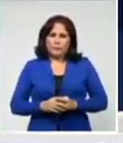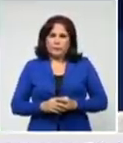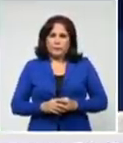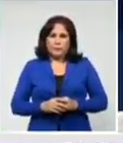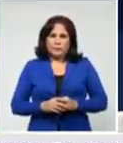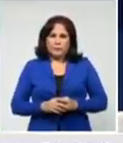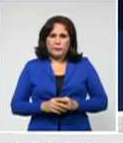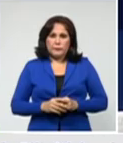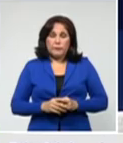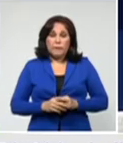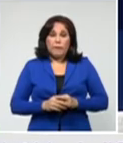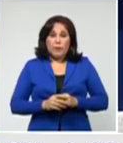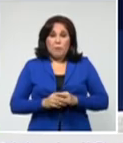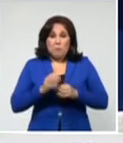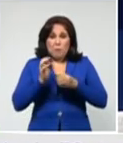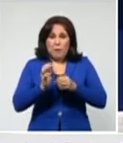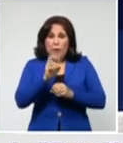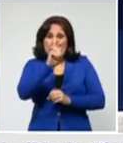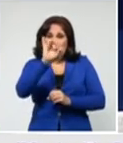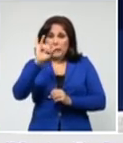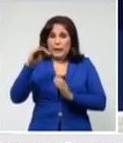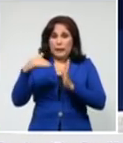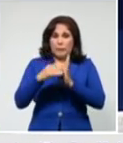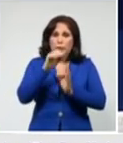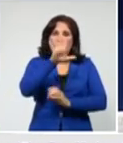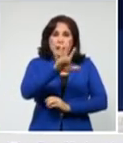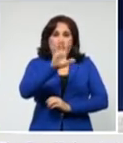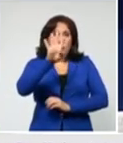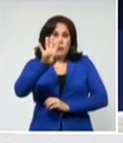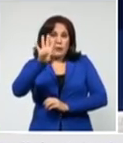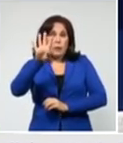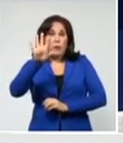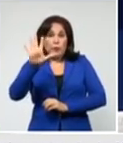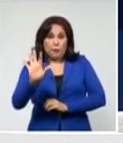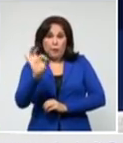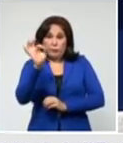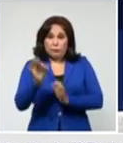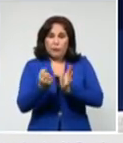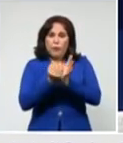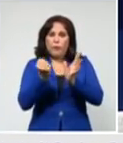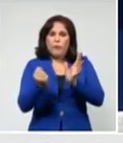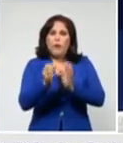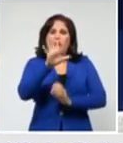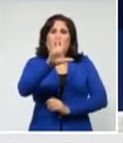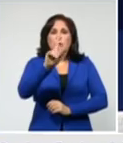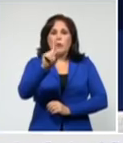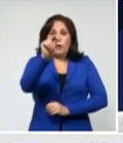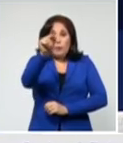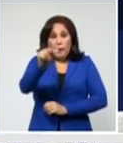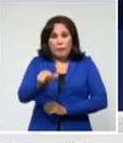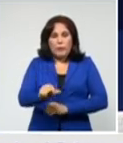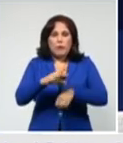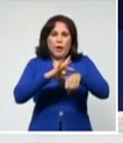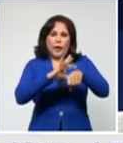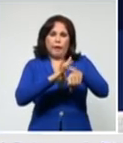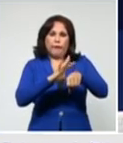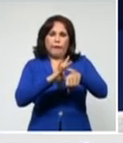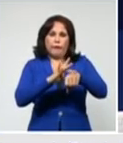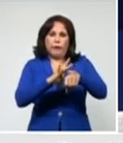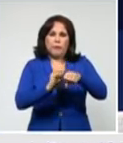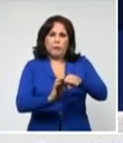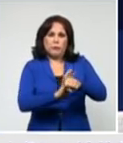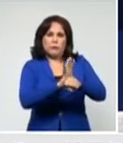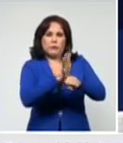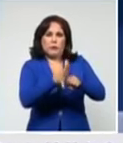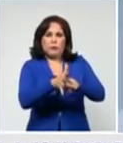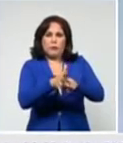Del análisis de estas 7.554 muestras se confirmaron 51 personas con la enfermedad en